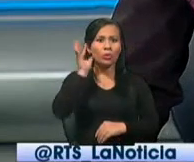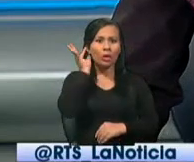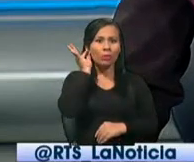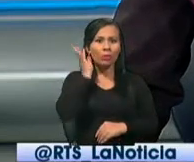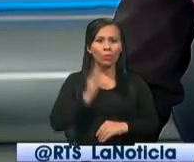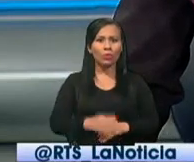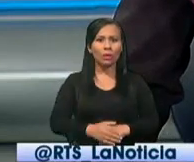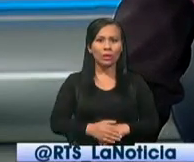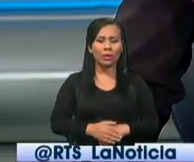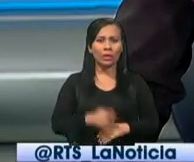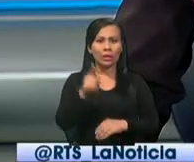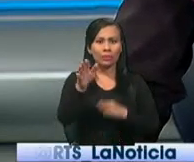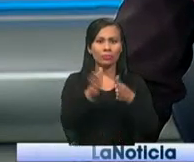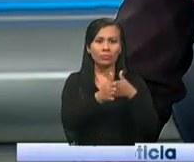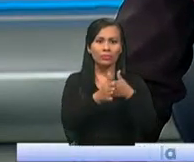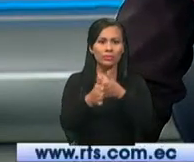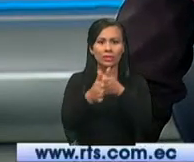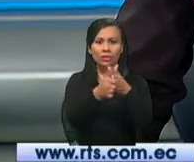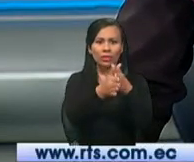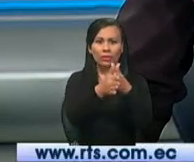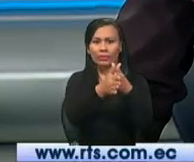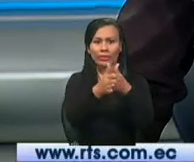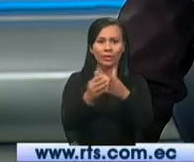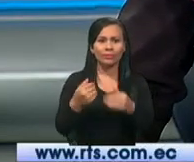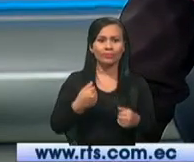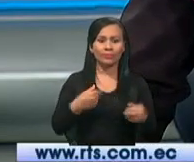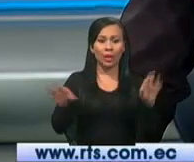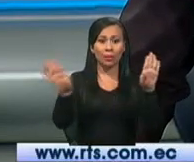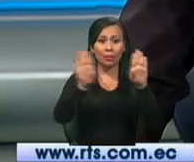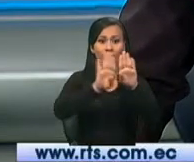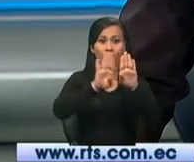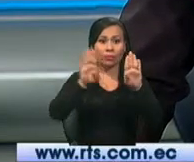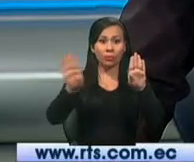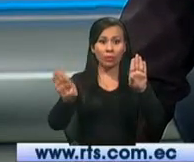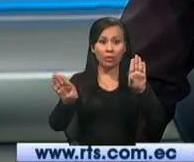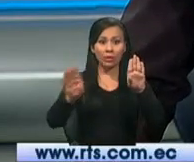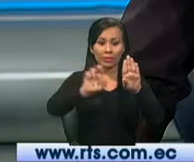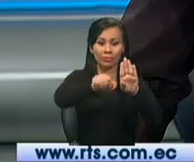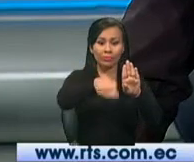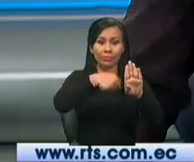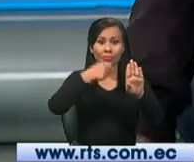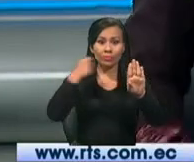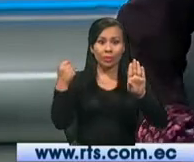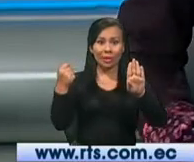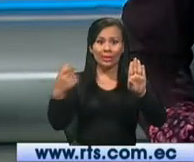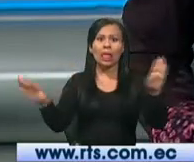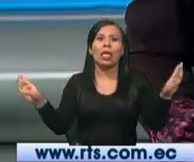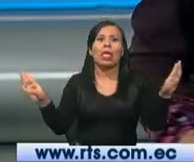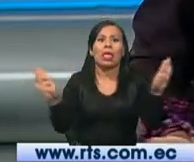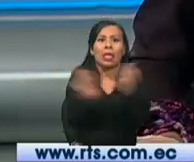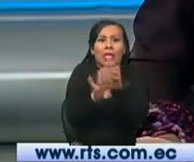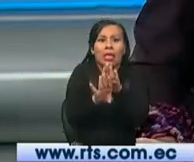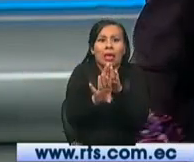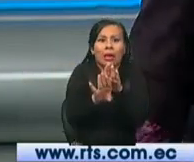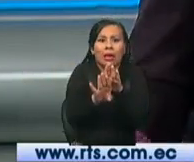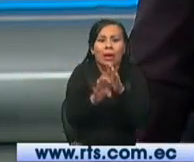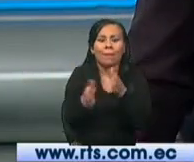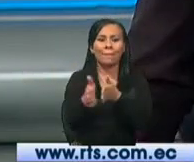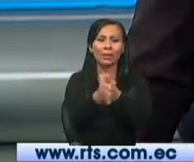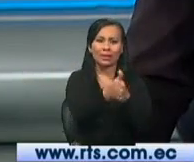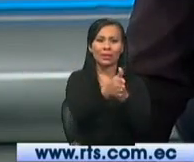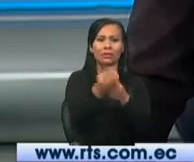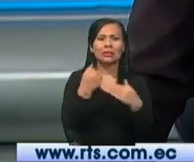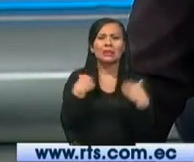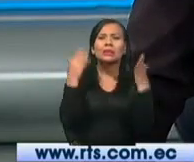de las estaciones de la Metrovía cuando la puerta de ingreso a uno de los buses se cerró y la aprisionó. De manera inmediata, los guardias